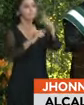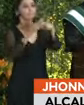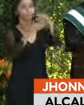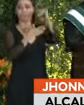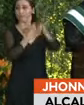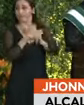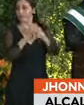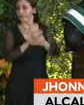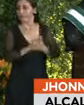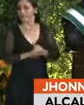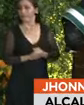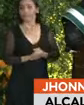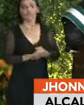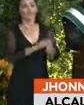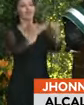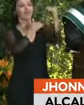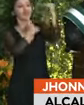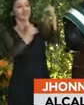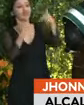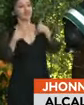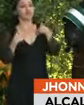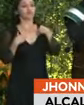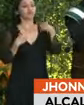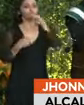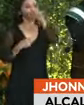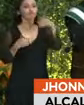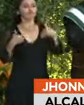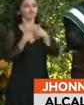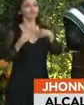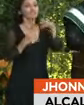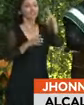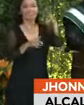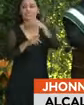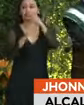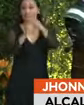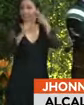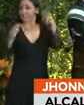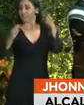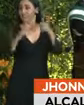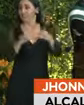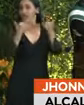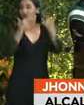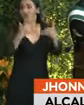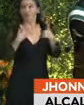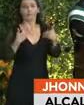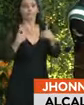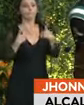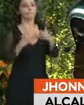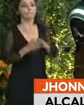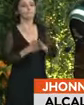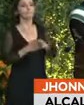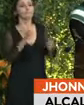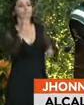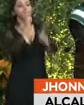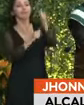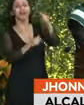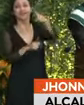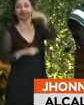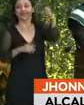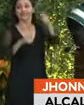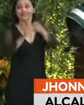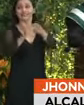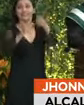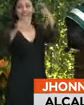proyecto. Santa Cruz tiene un zoológico de 6 hectáreas. Ahora va a tener un bioparque de más de 100